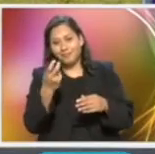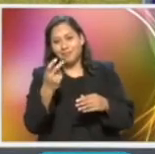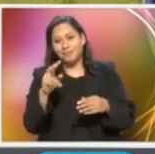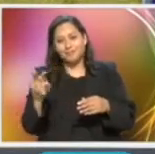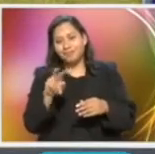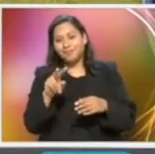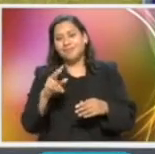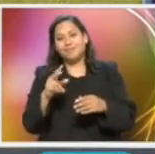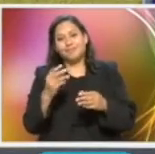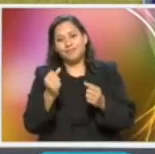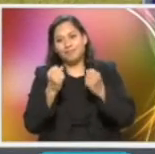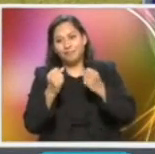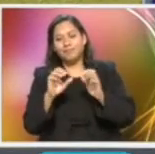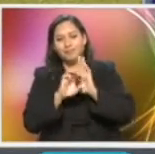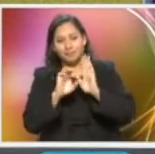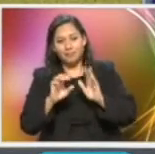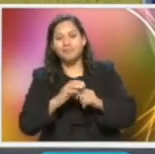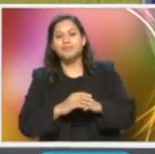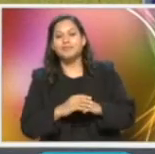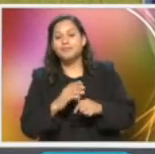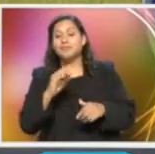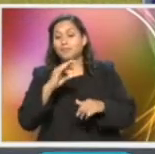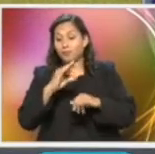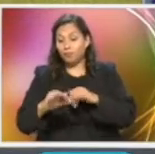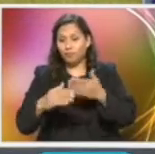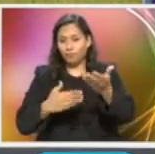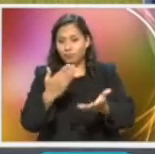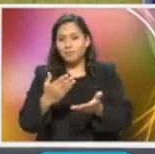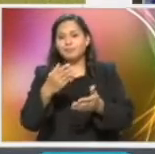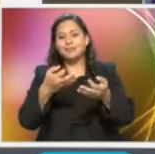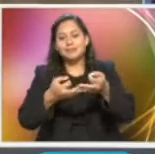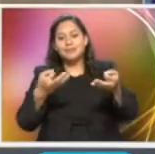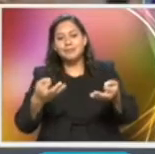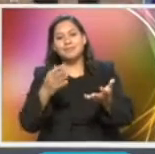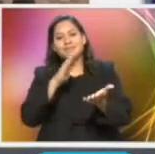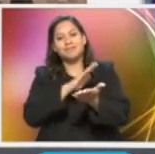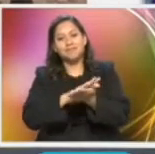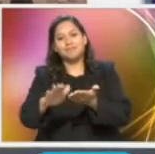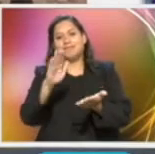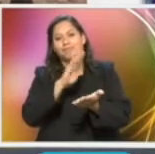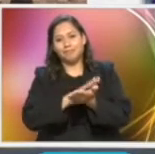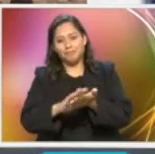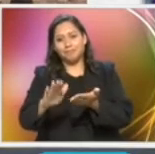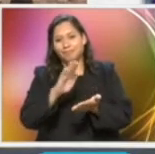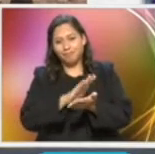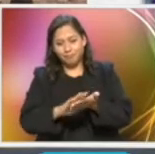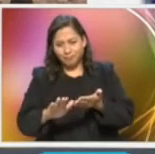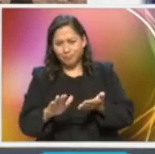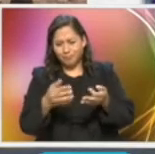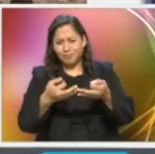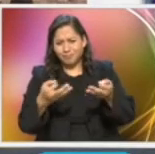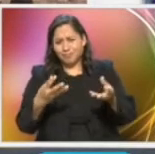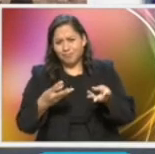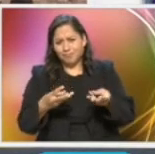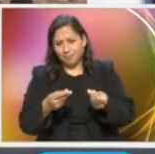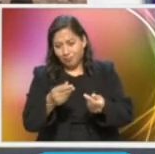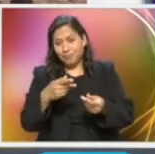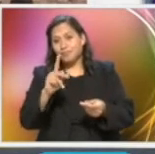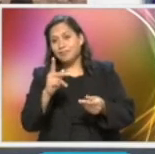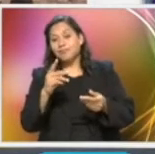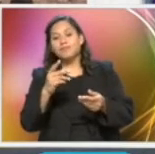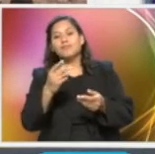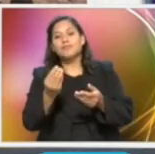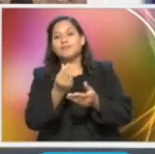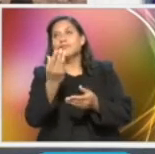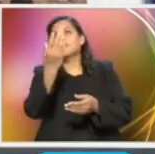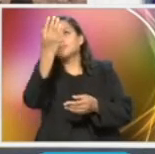característica intensiva que al final termina agotando los suelos, pero en el proceso ya generamos dióxido de carbono,